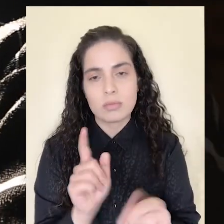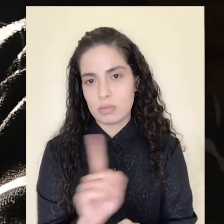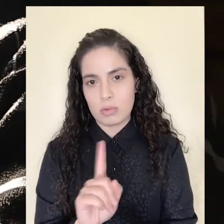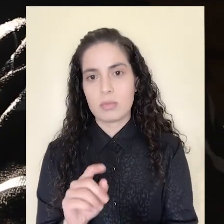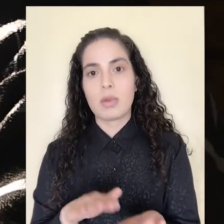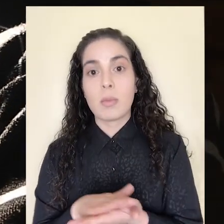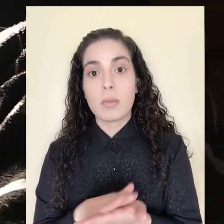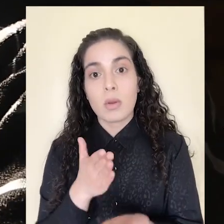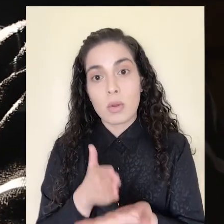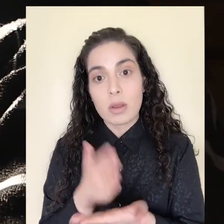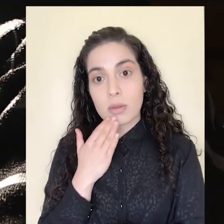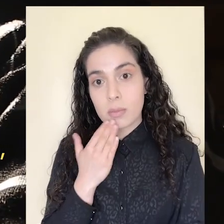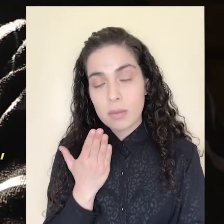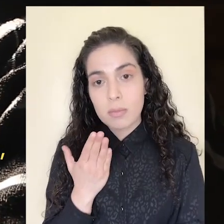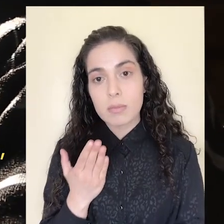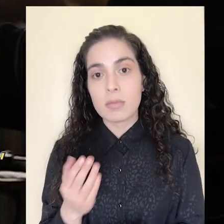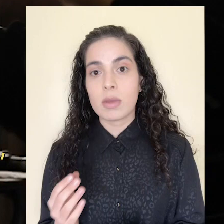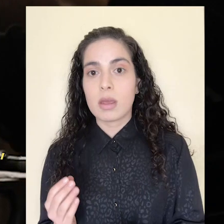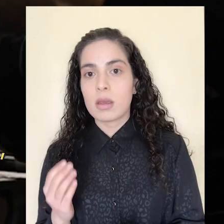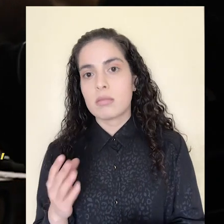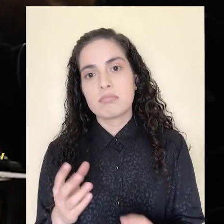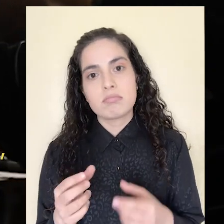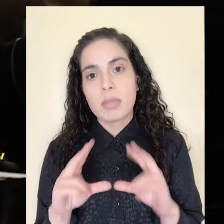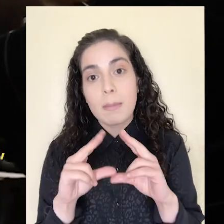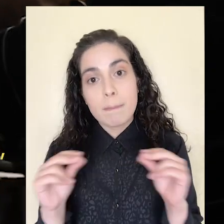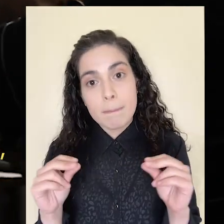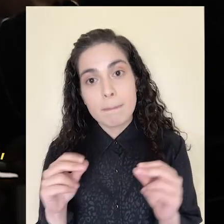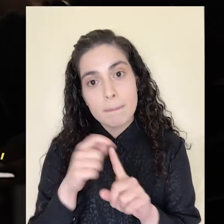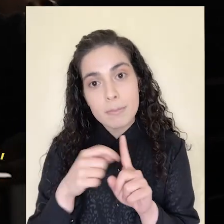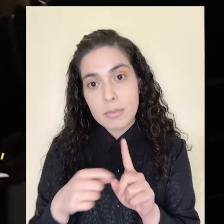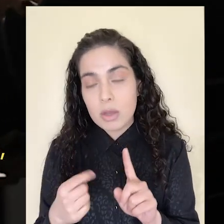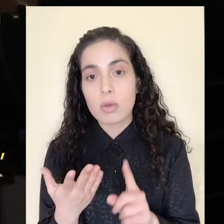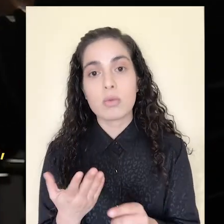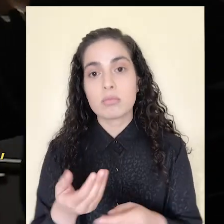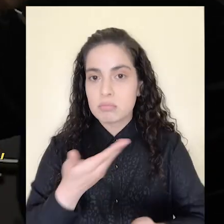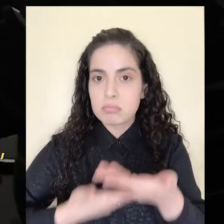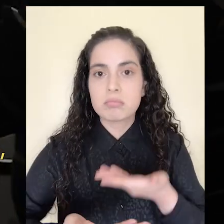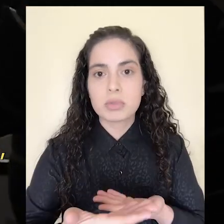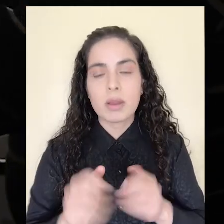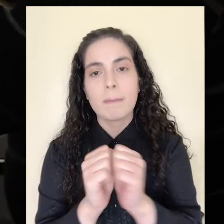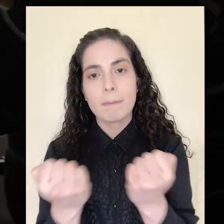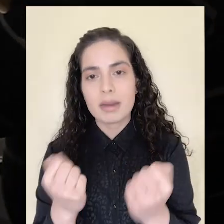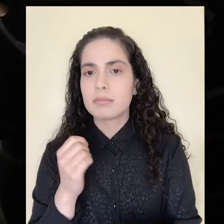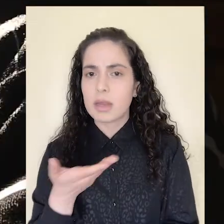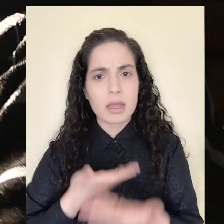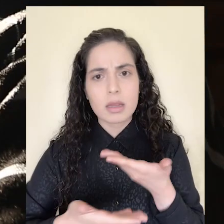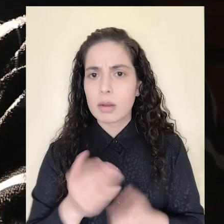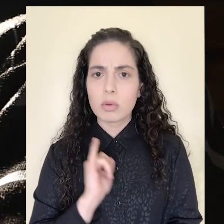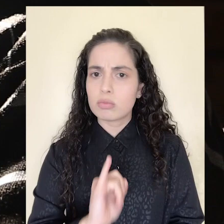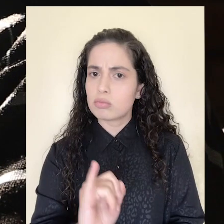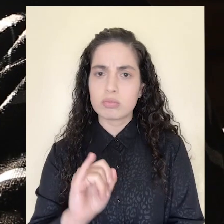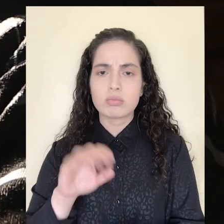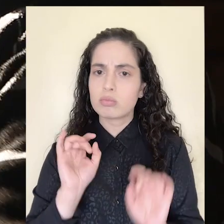uno tenía su árbol o los parientes, y de repente uno en los colegios igual, uno llega, no sé, pongamos las piñas cocidas, el otro llega a pan, y se